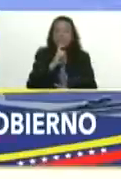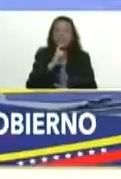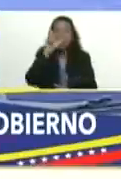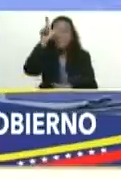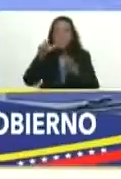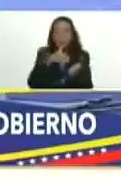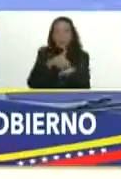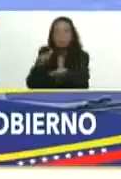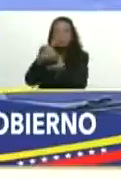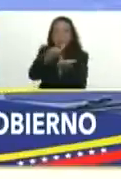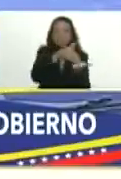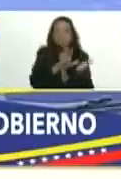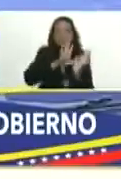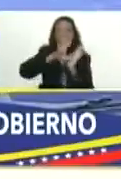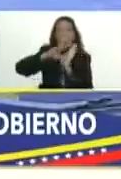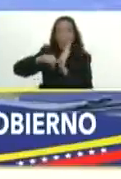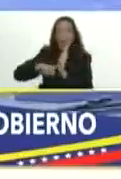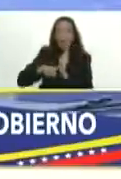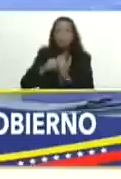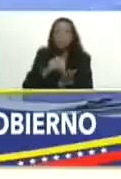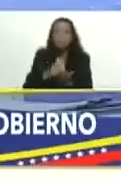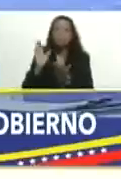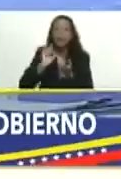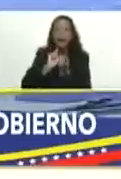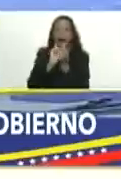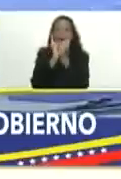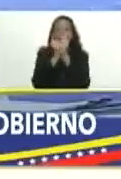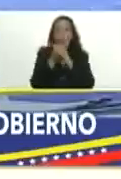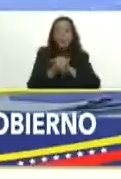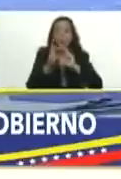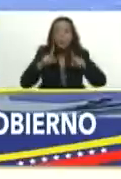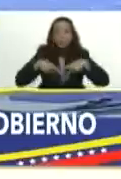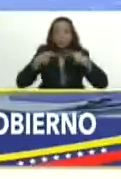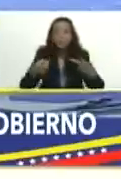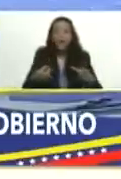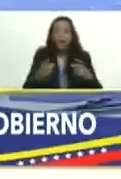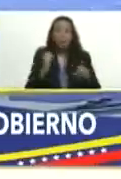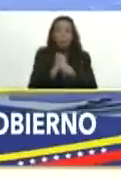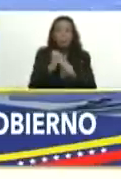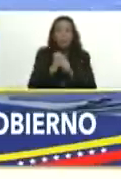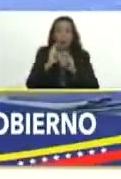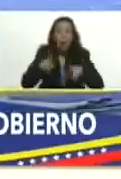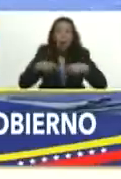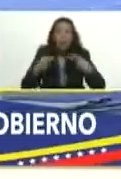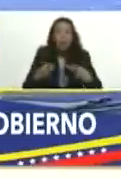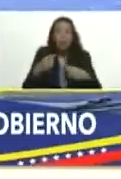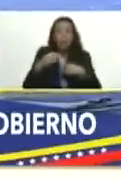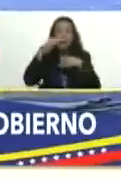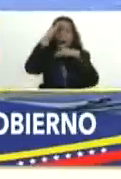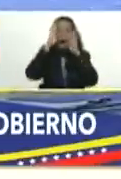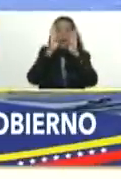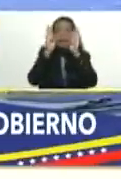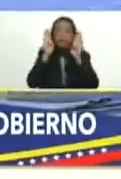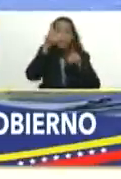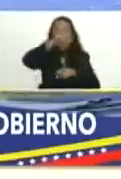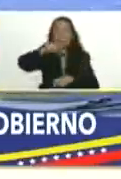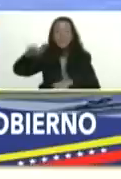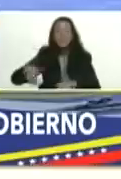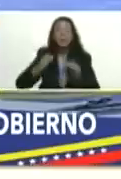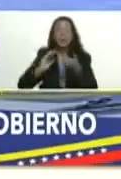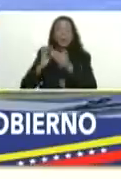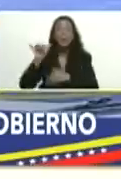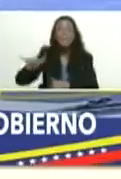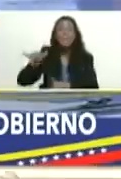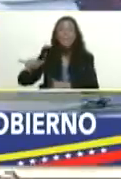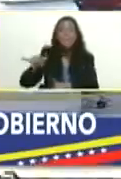burocratismo. Hemos logrado crear una nueva dinámica de escuchar, atender y resolver